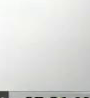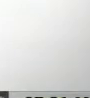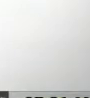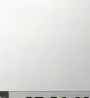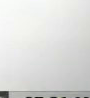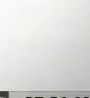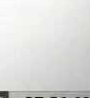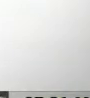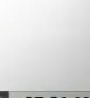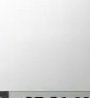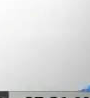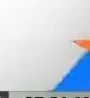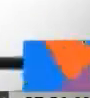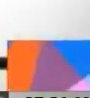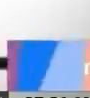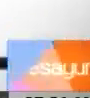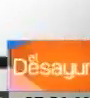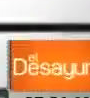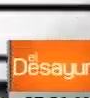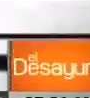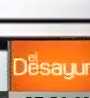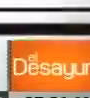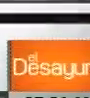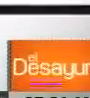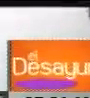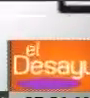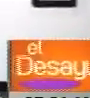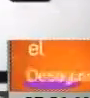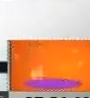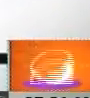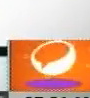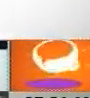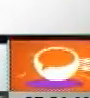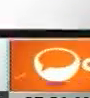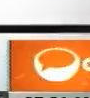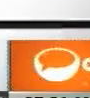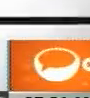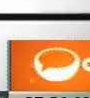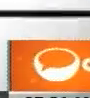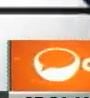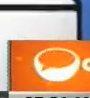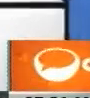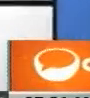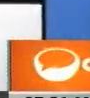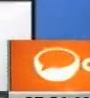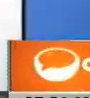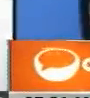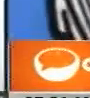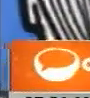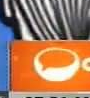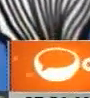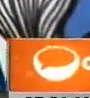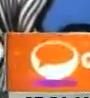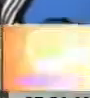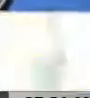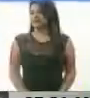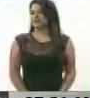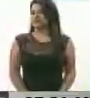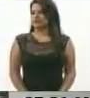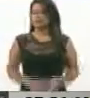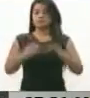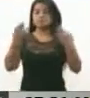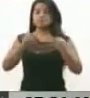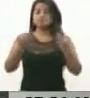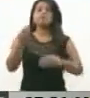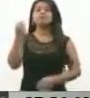TDA es una nueva manera de ver televisión, promovida por el gobierno bolivariano para ofrecer de forma gratuita señal de calidad digital